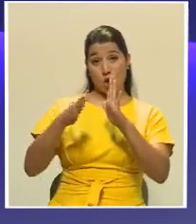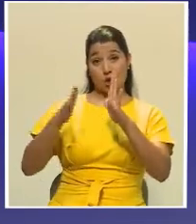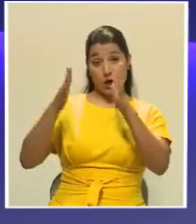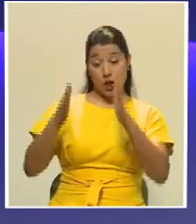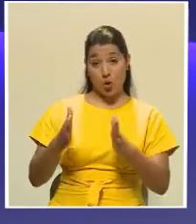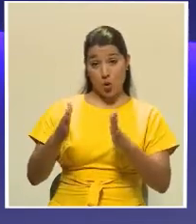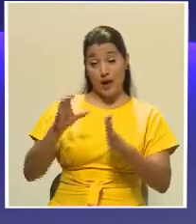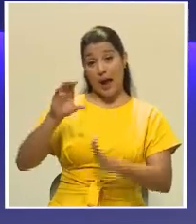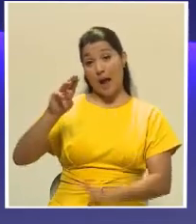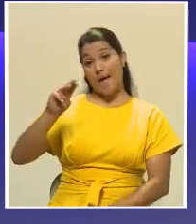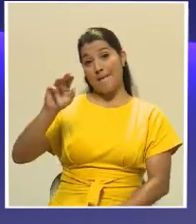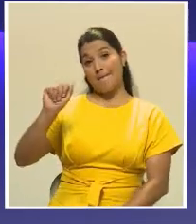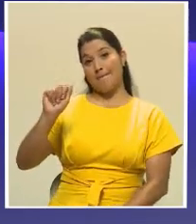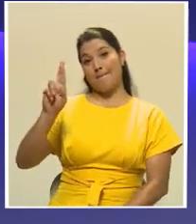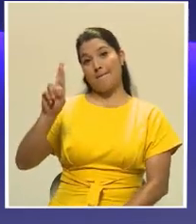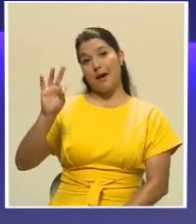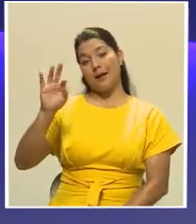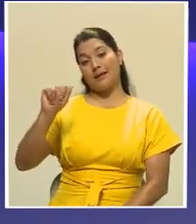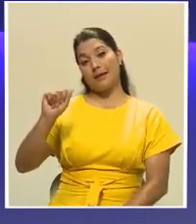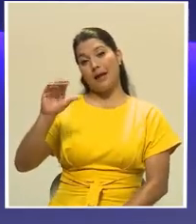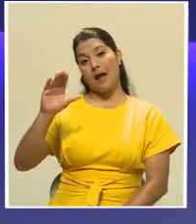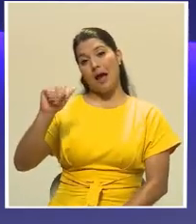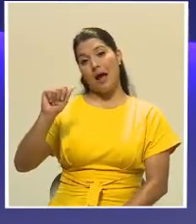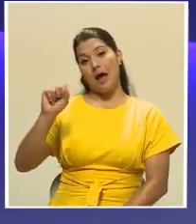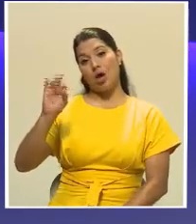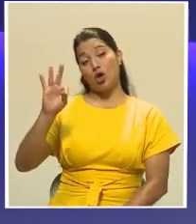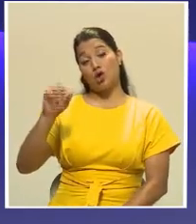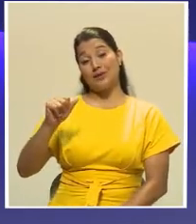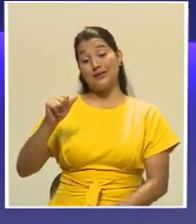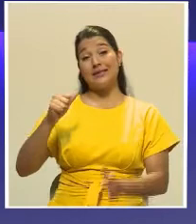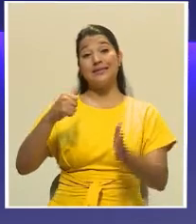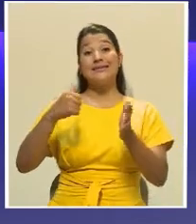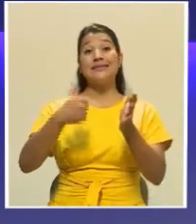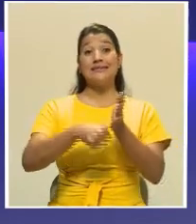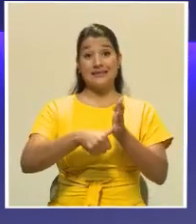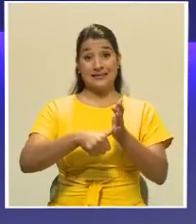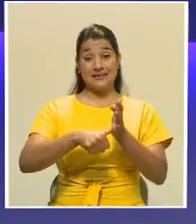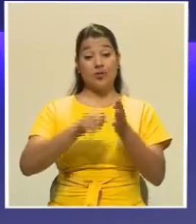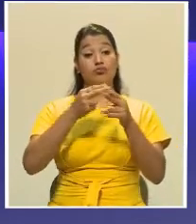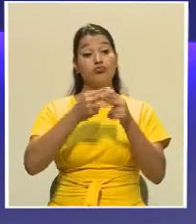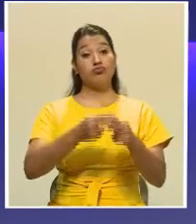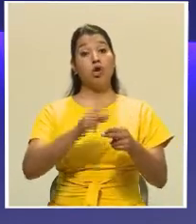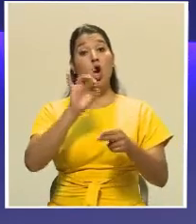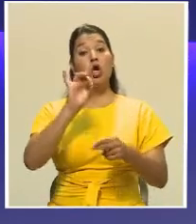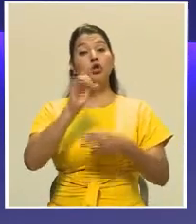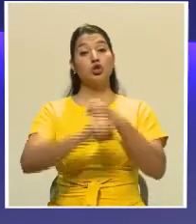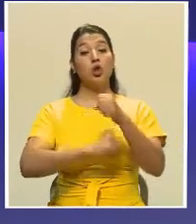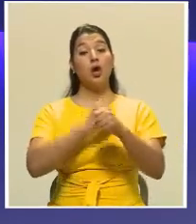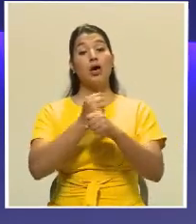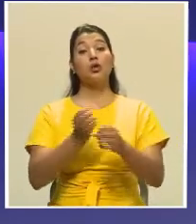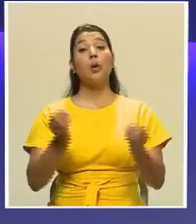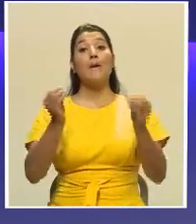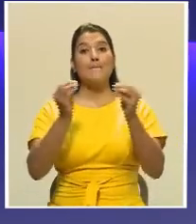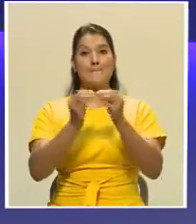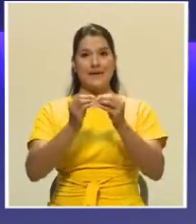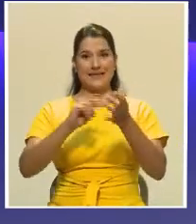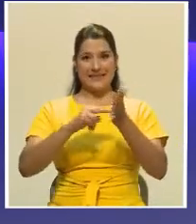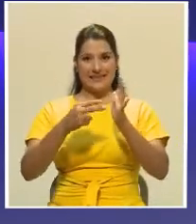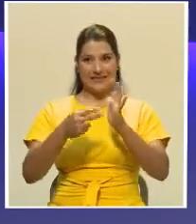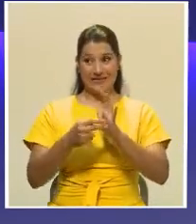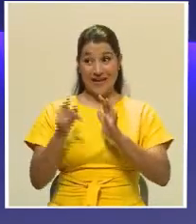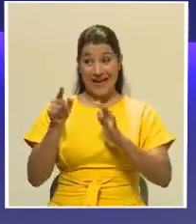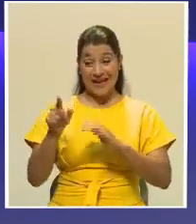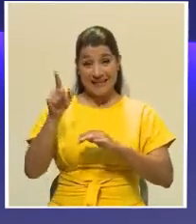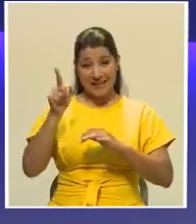reelecta por un periodo de 8 años, es decir, le tocará fiscalizar todo lo que resta de